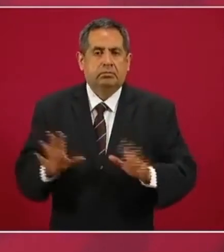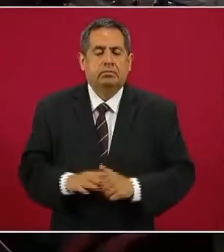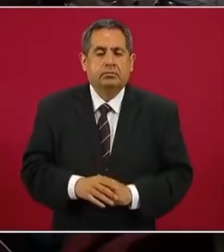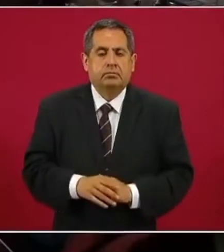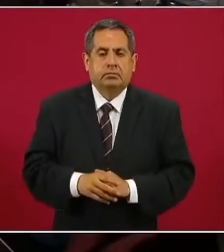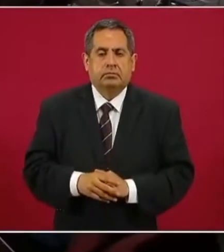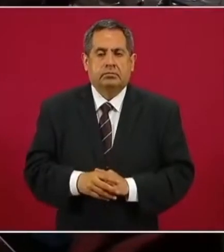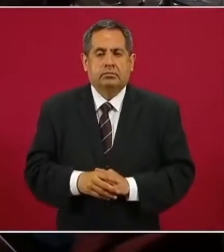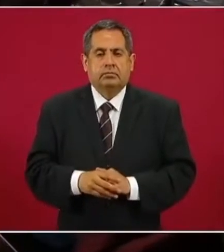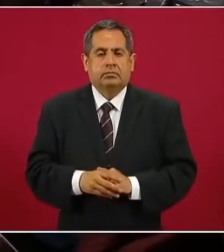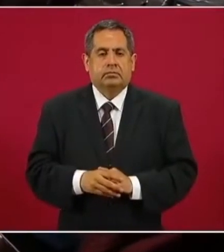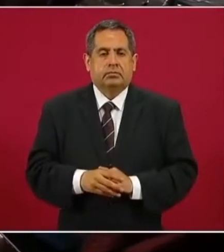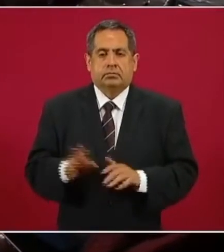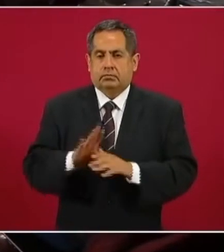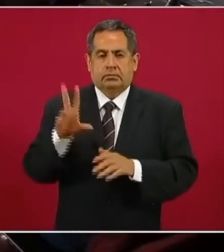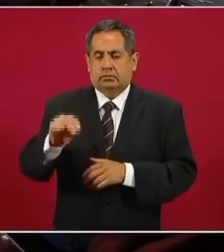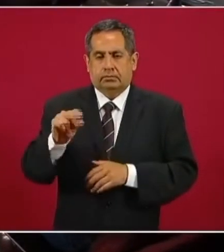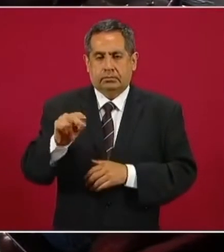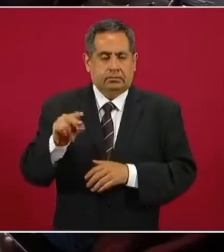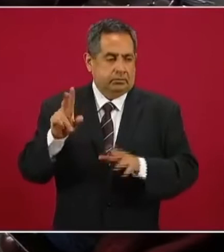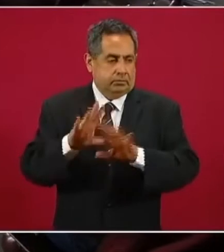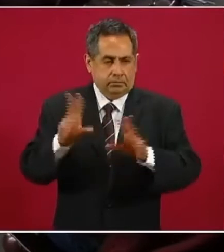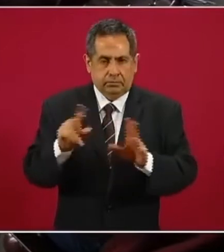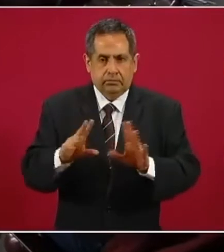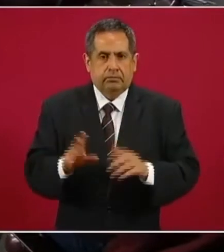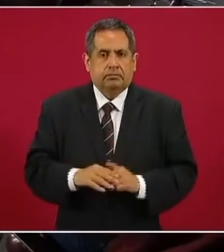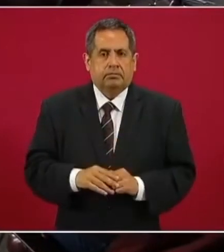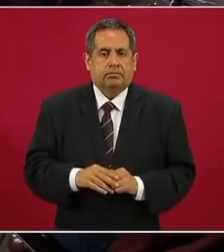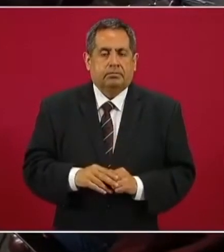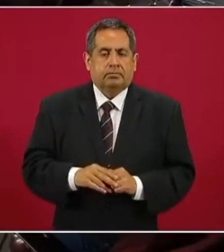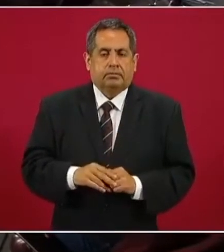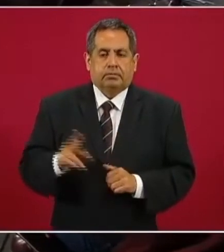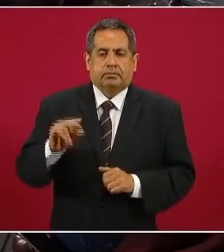que dejaron? No, solamente que